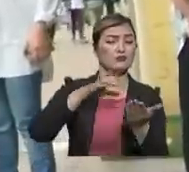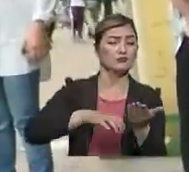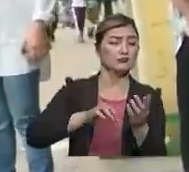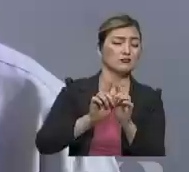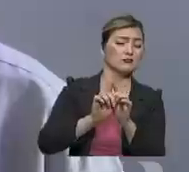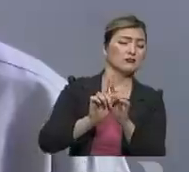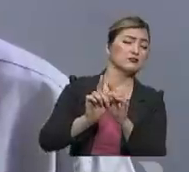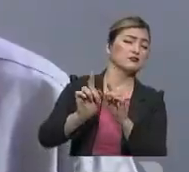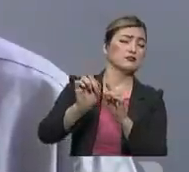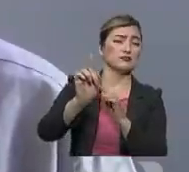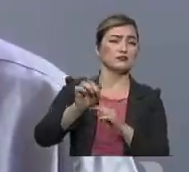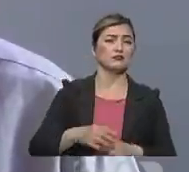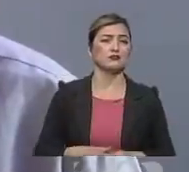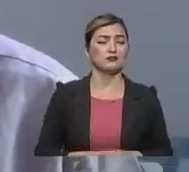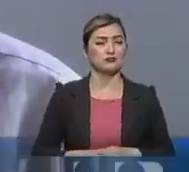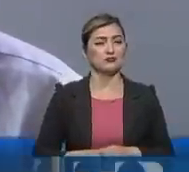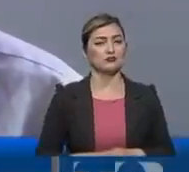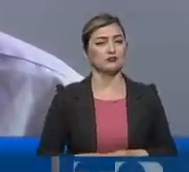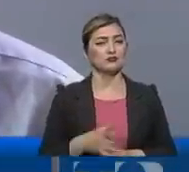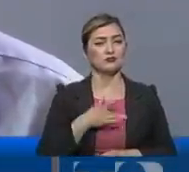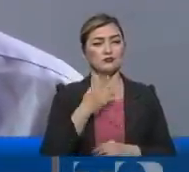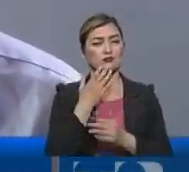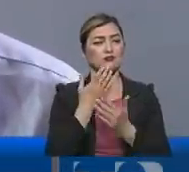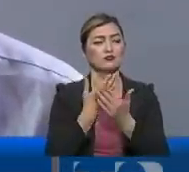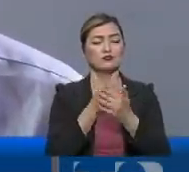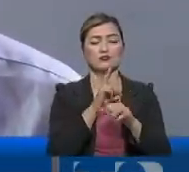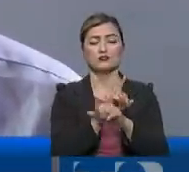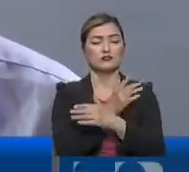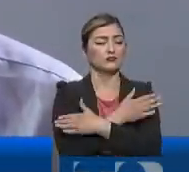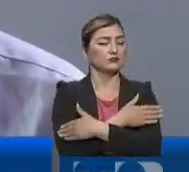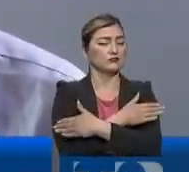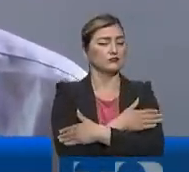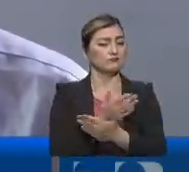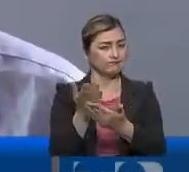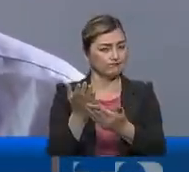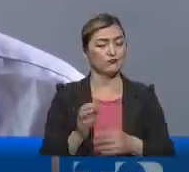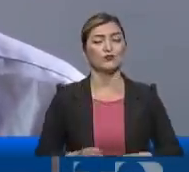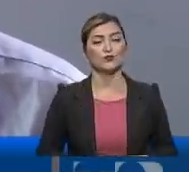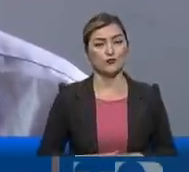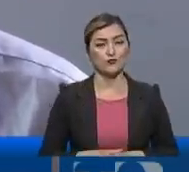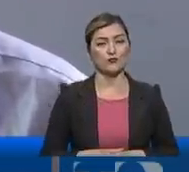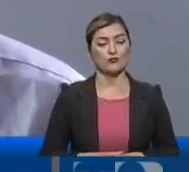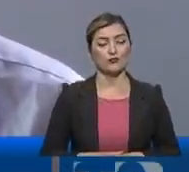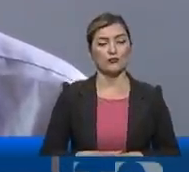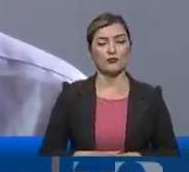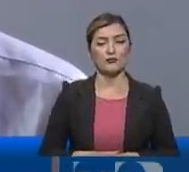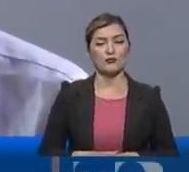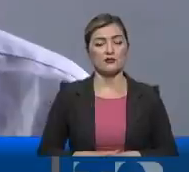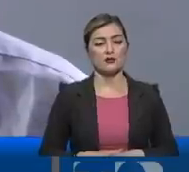más lejanos. Agradeciendo y felicitándole al doctor Rommel Sarmiento, que ha tenido la iniciativa